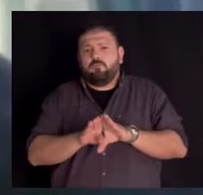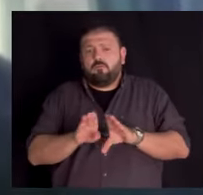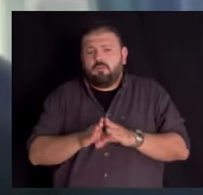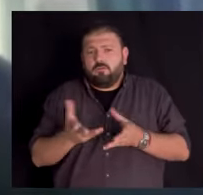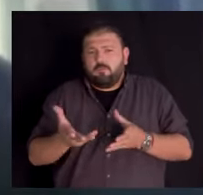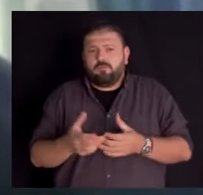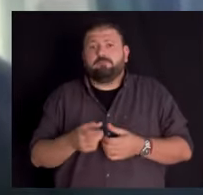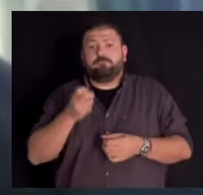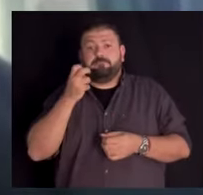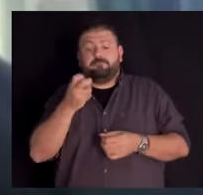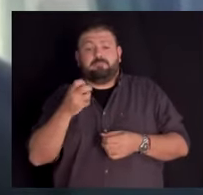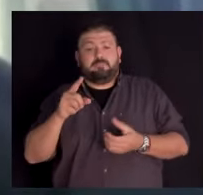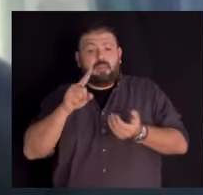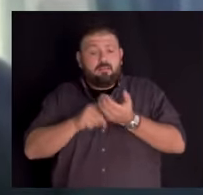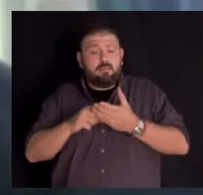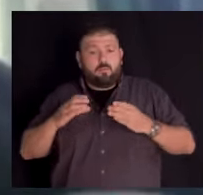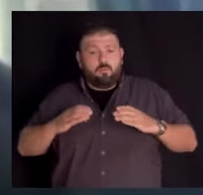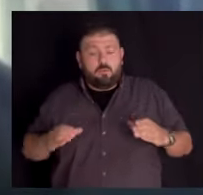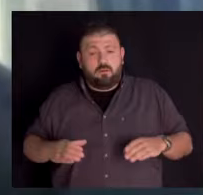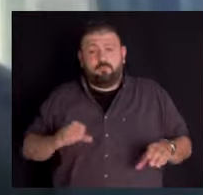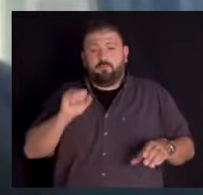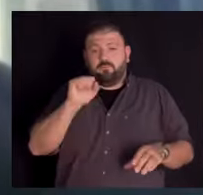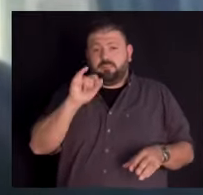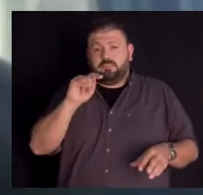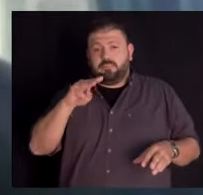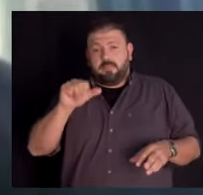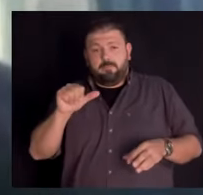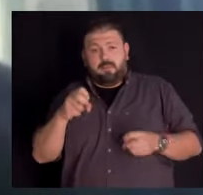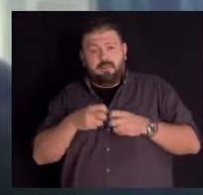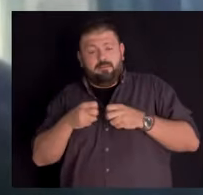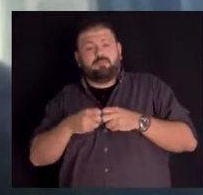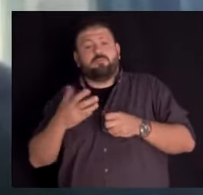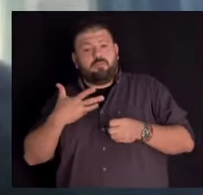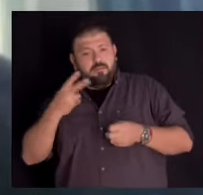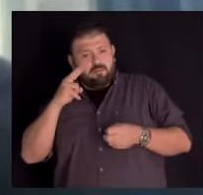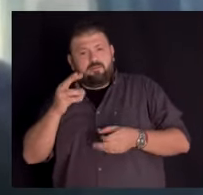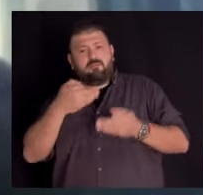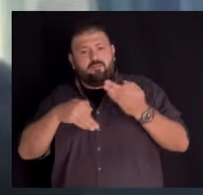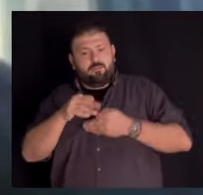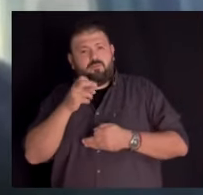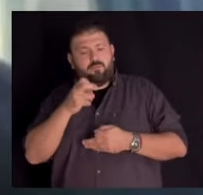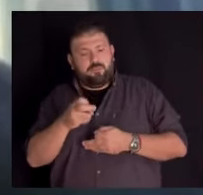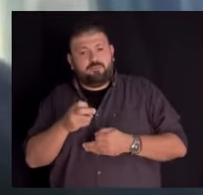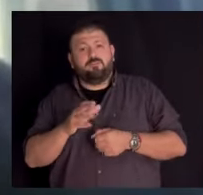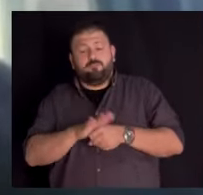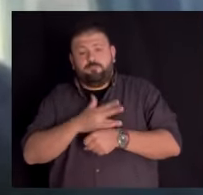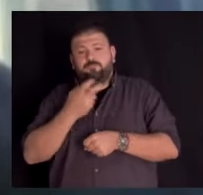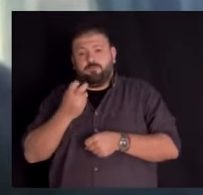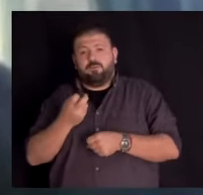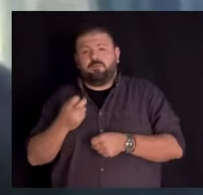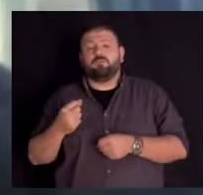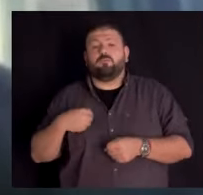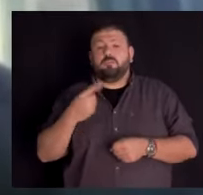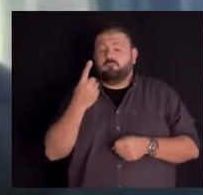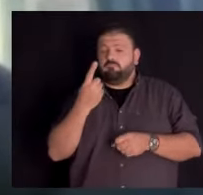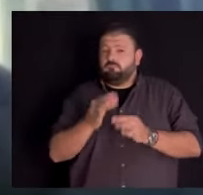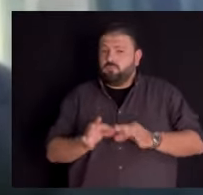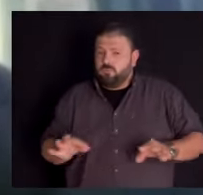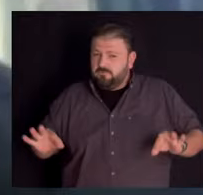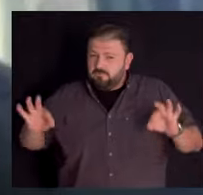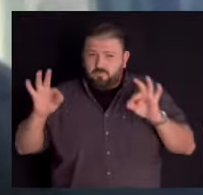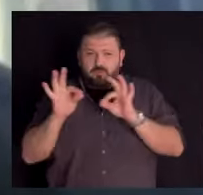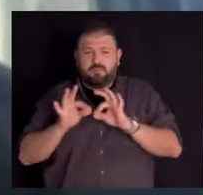el sistema nervioso tiene que ver con todo esto, ¿sí? Y bueno, hay algo también